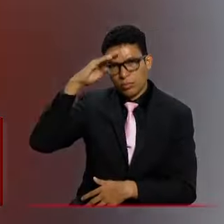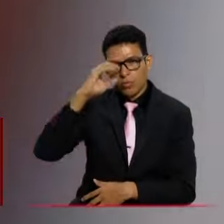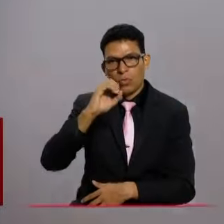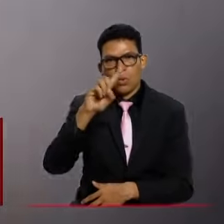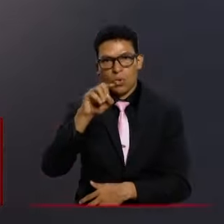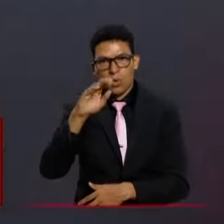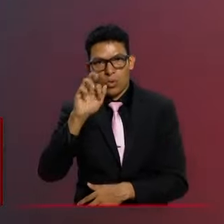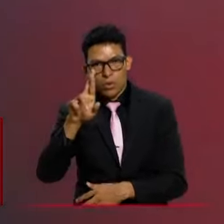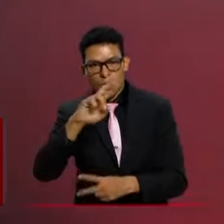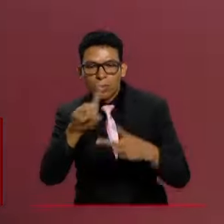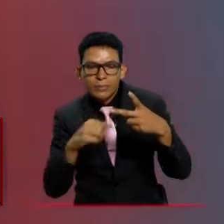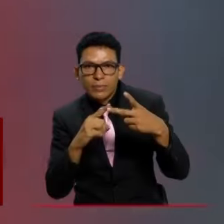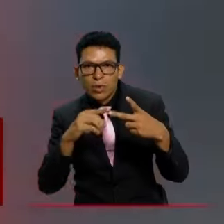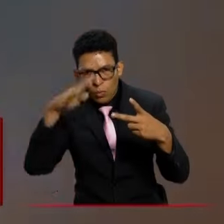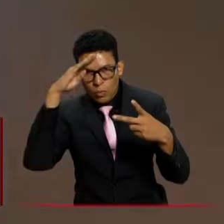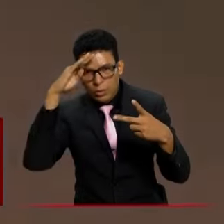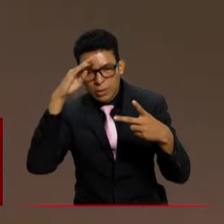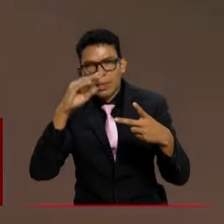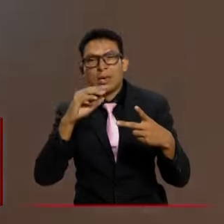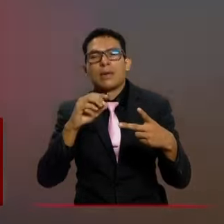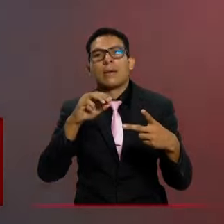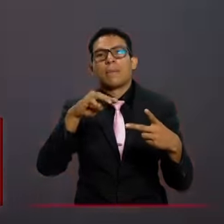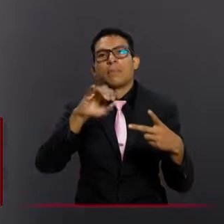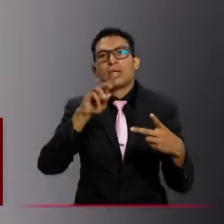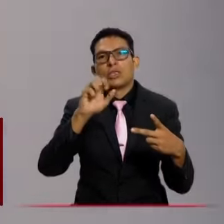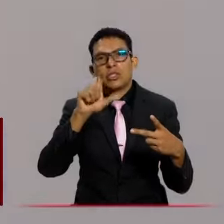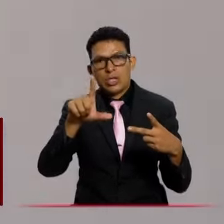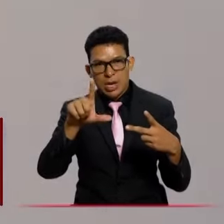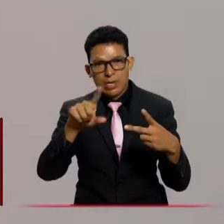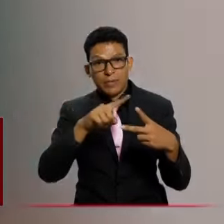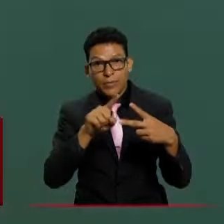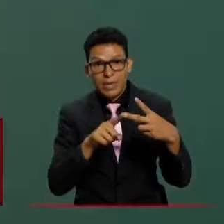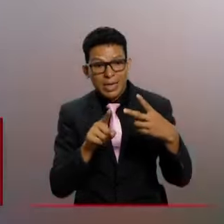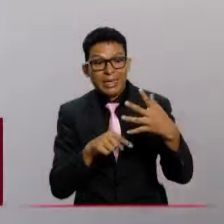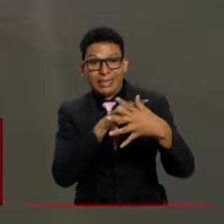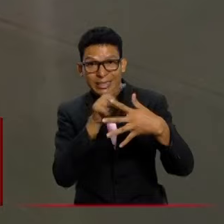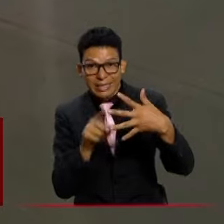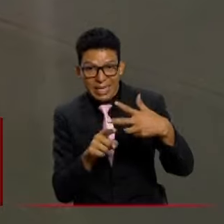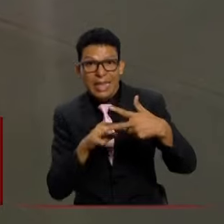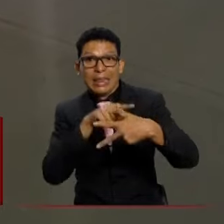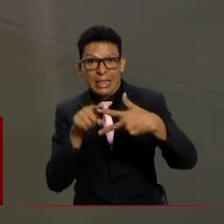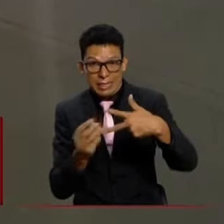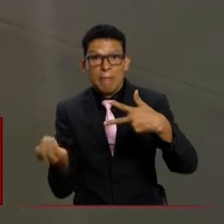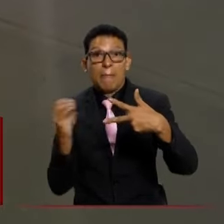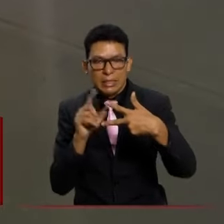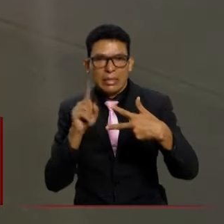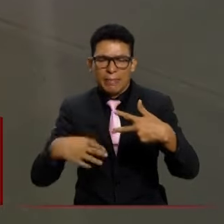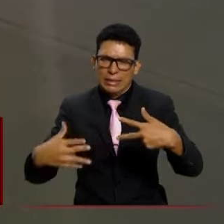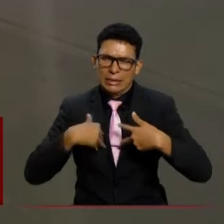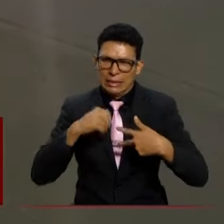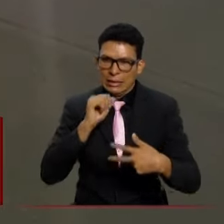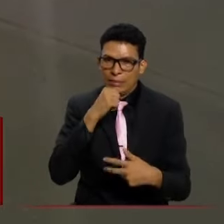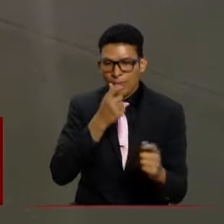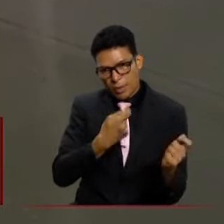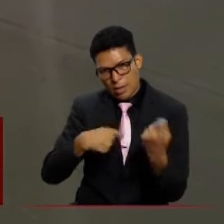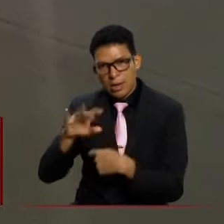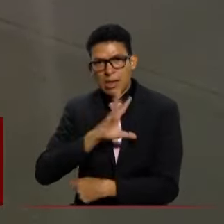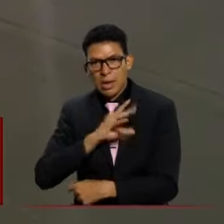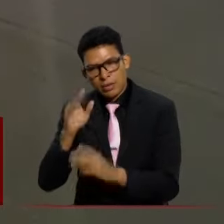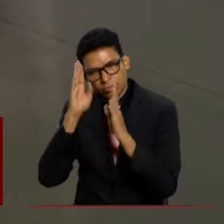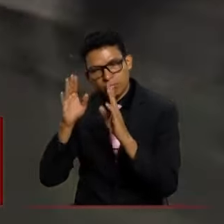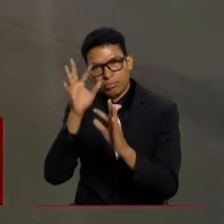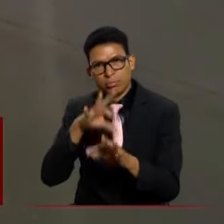Bravo y el dragoneante Michel Carlos Ama Pechené. Además, tres guardias resultaron heridos y fueron trasladados a Cali para